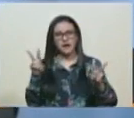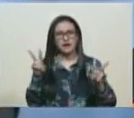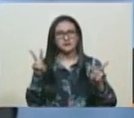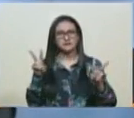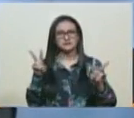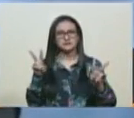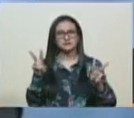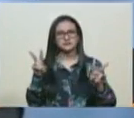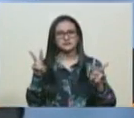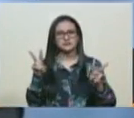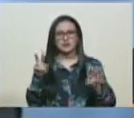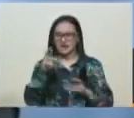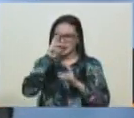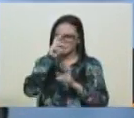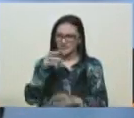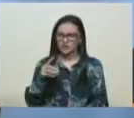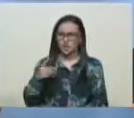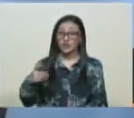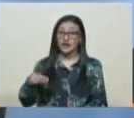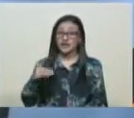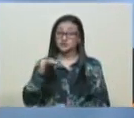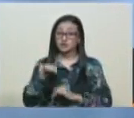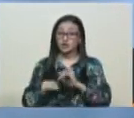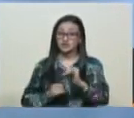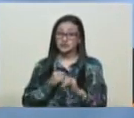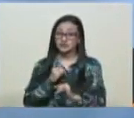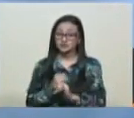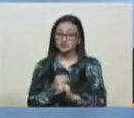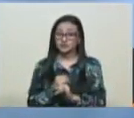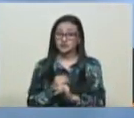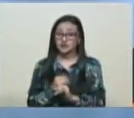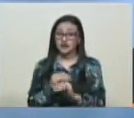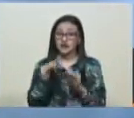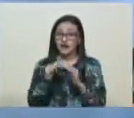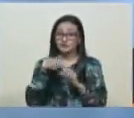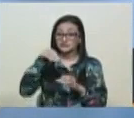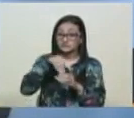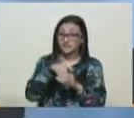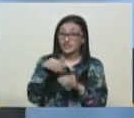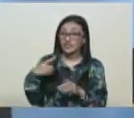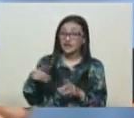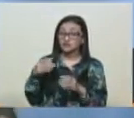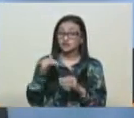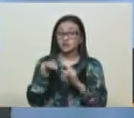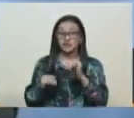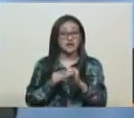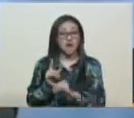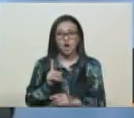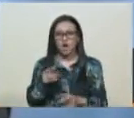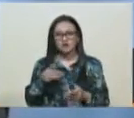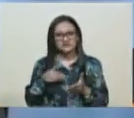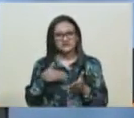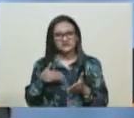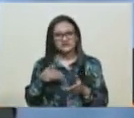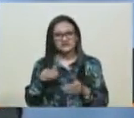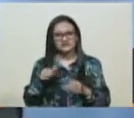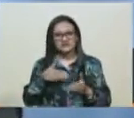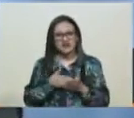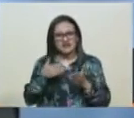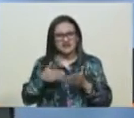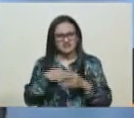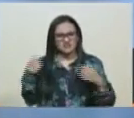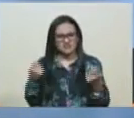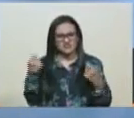vez de hablar del respeto al derecho internacional, en la Casa del Derecho Internacional, no hizo más que promover acciones